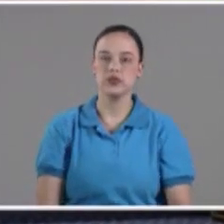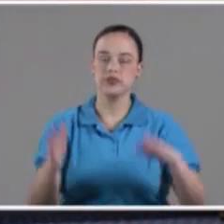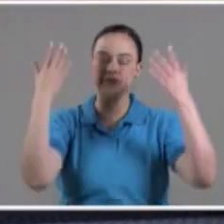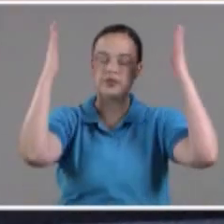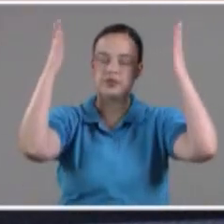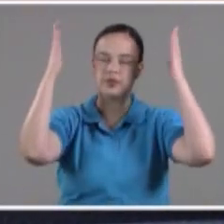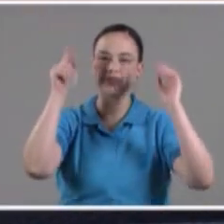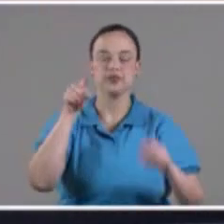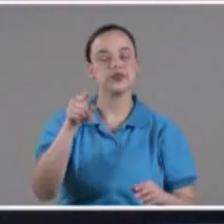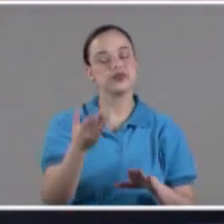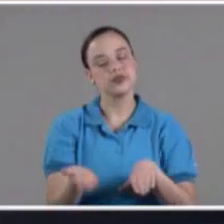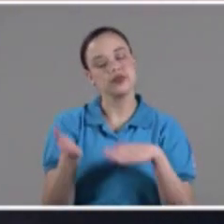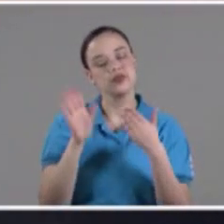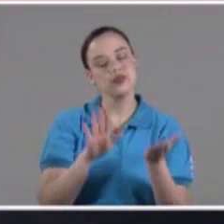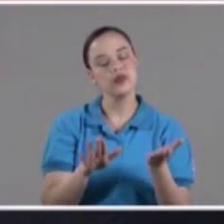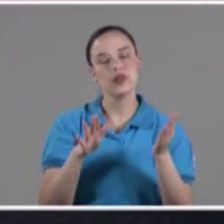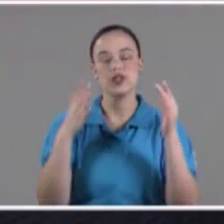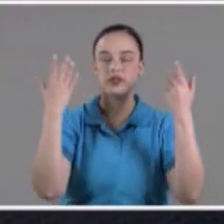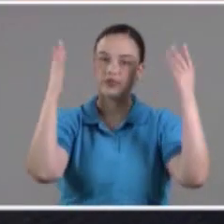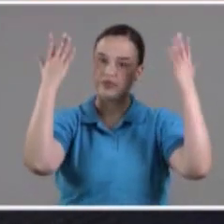ahí murieron